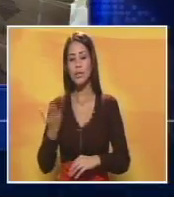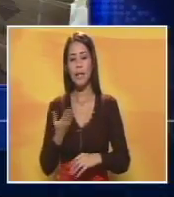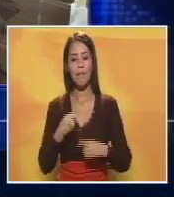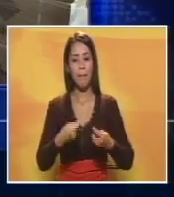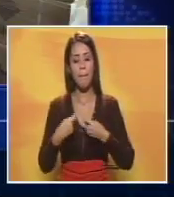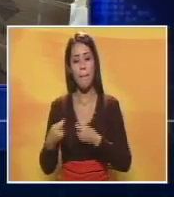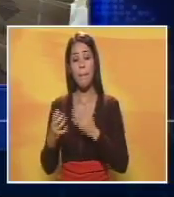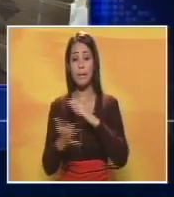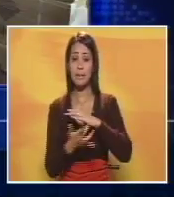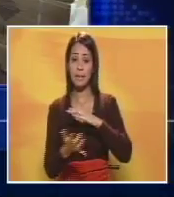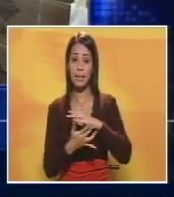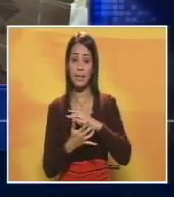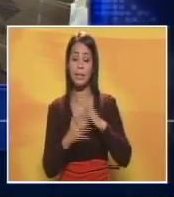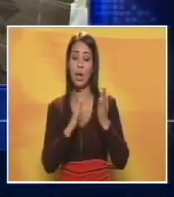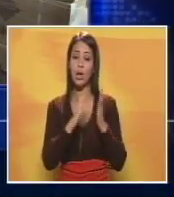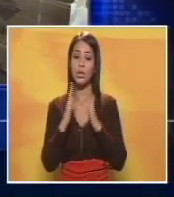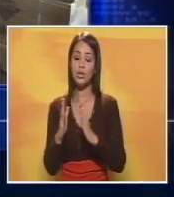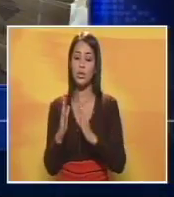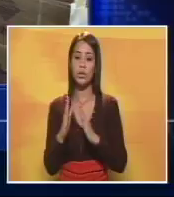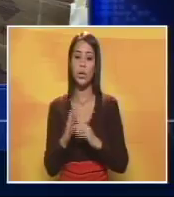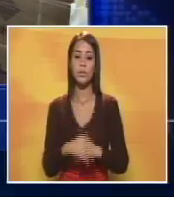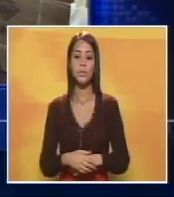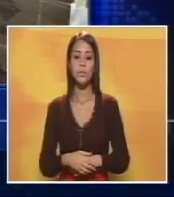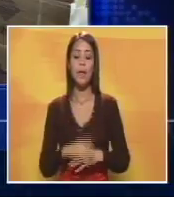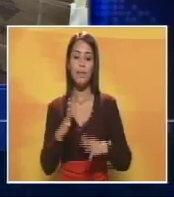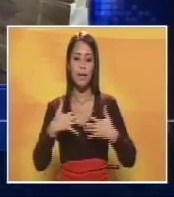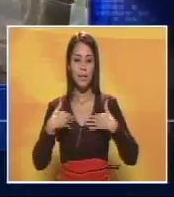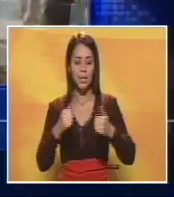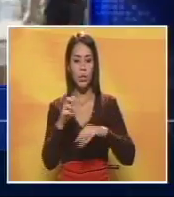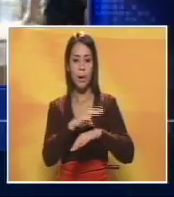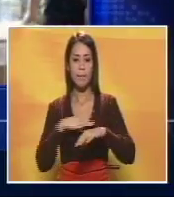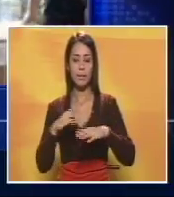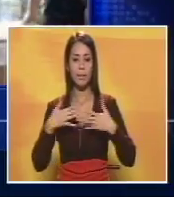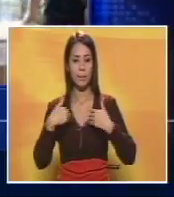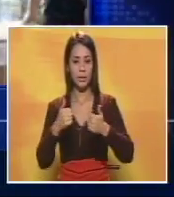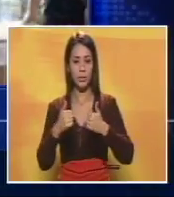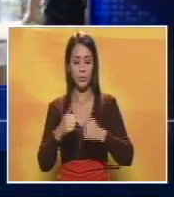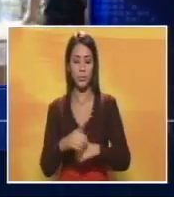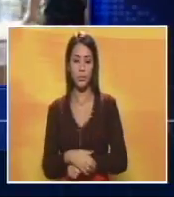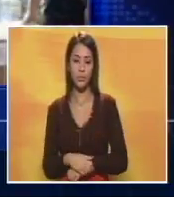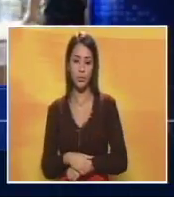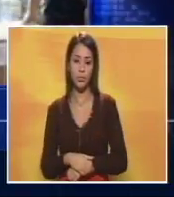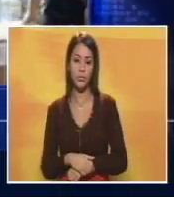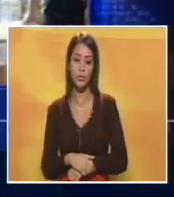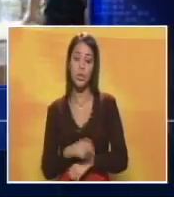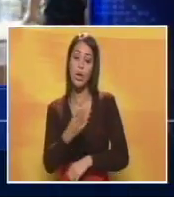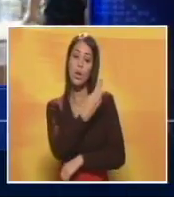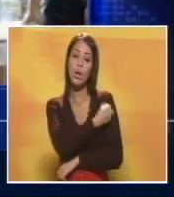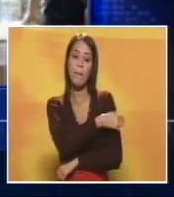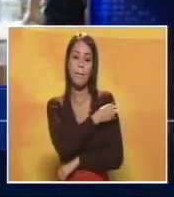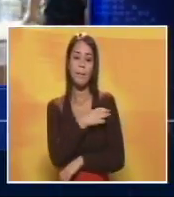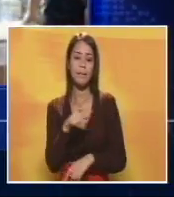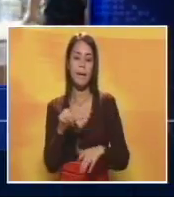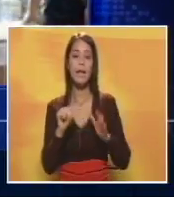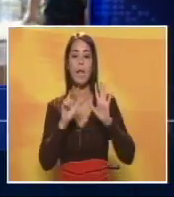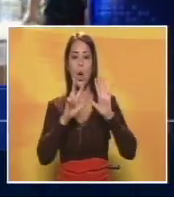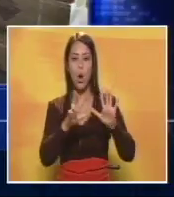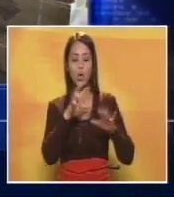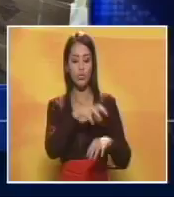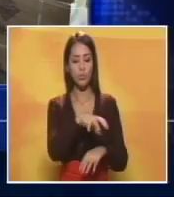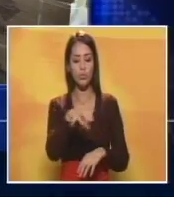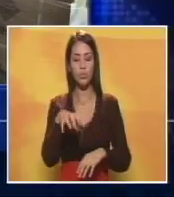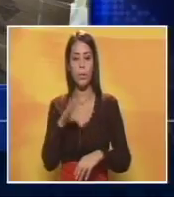cooperación técnica de la Organización Panamericana de la Salud y el Ministerio para la Salud. Los referidos hospitales están ubicados en 8 estados del